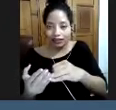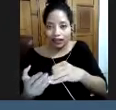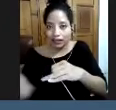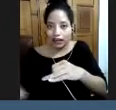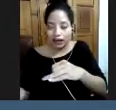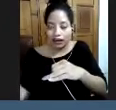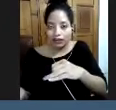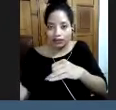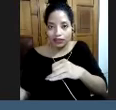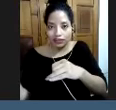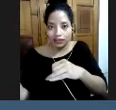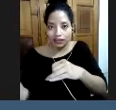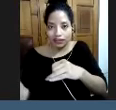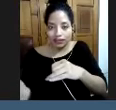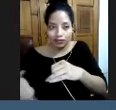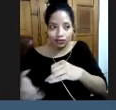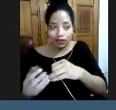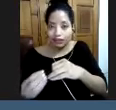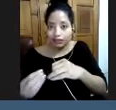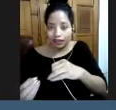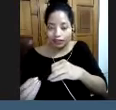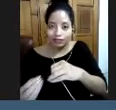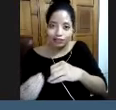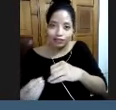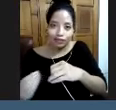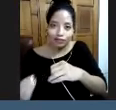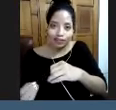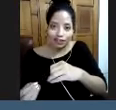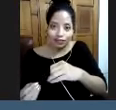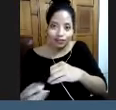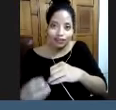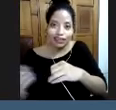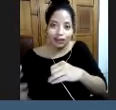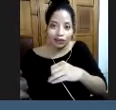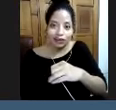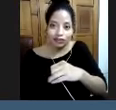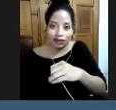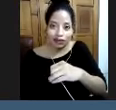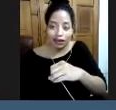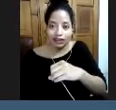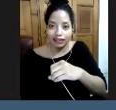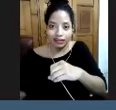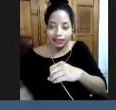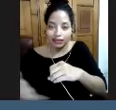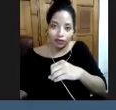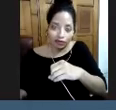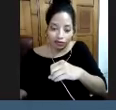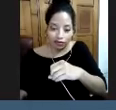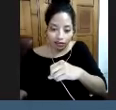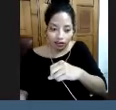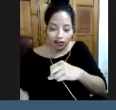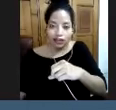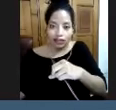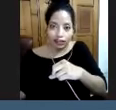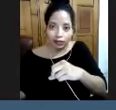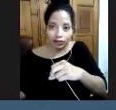Internet. Ya ahorita lo decía Santos, el Estado no está proveyendo de la conexión a Internet y tampoco está